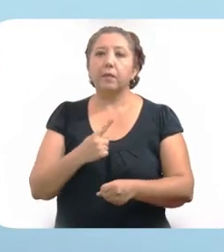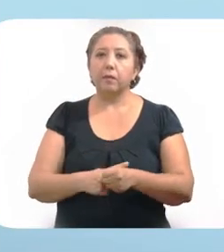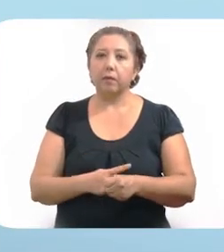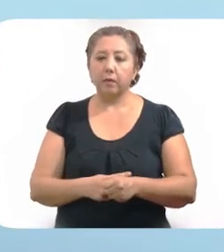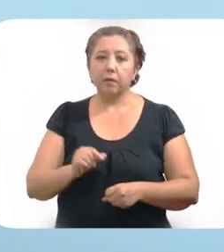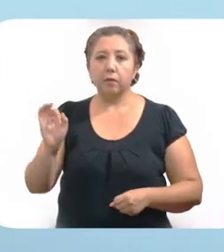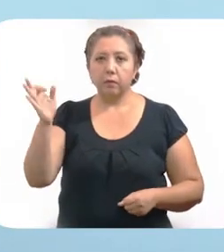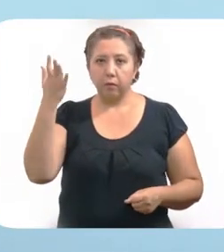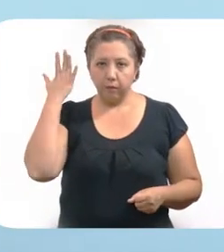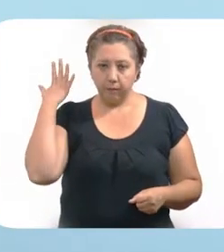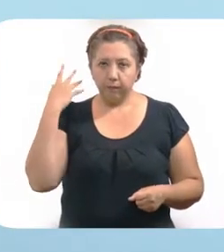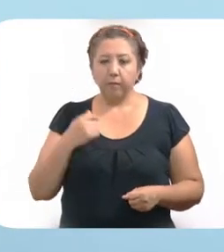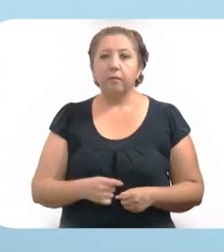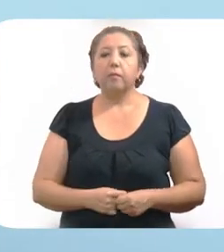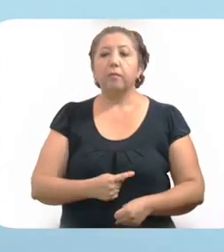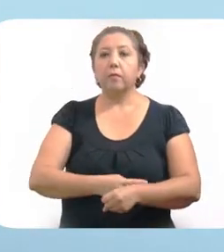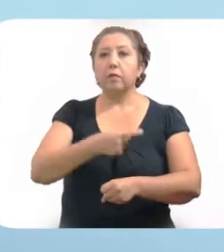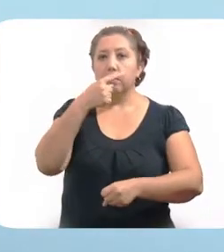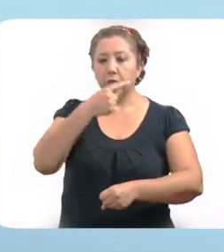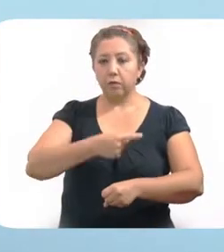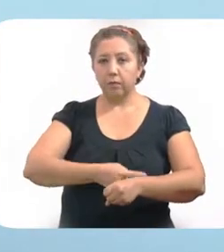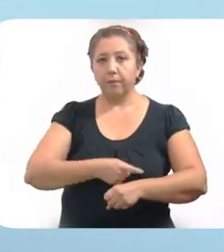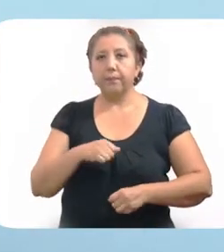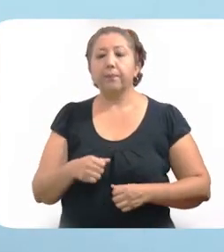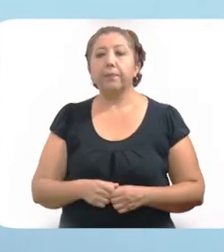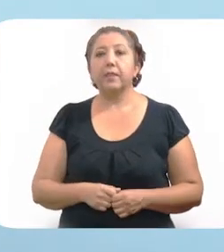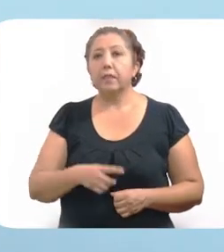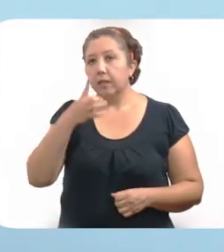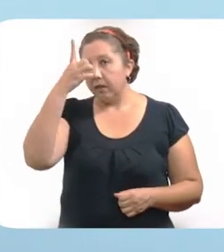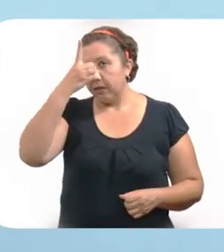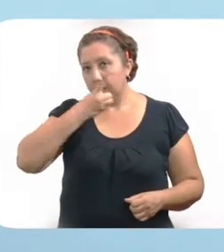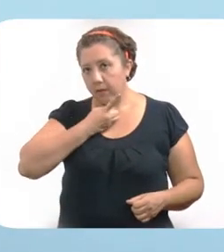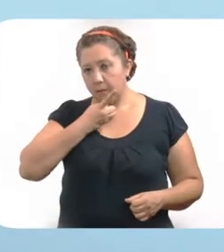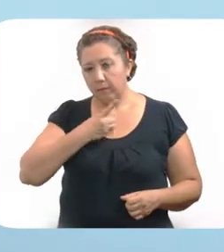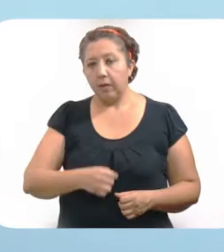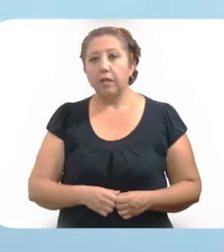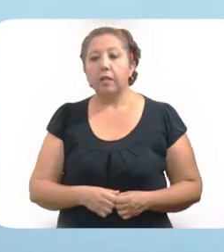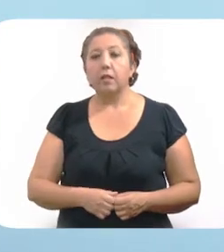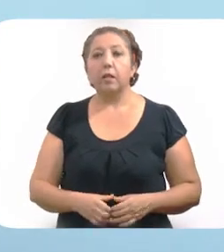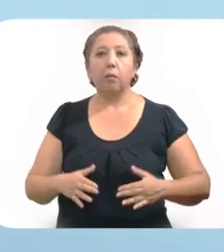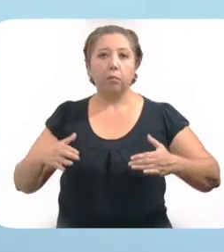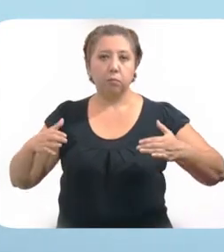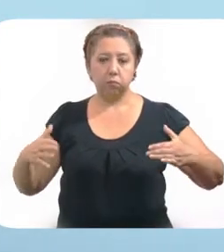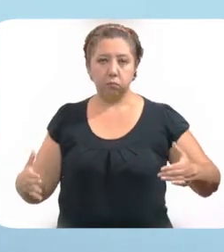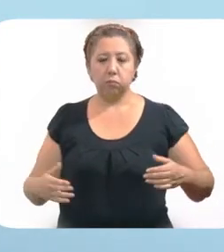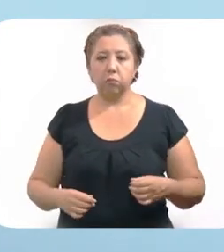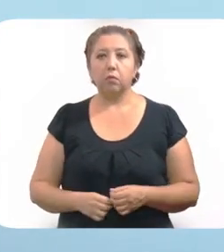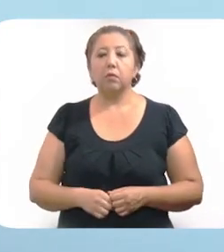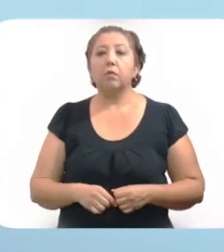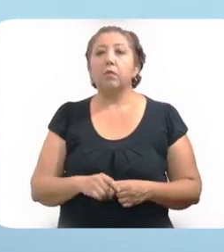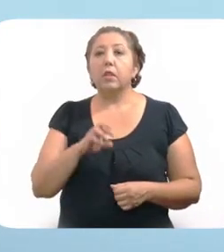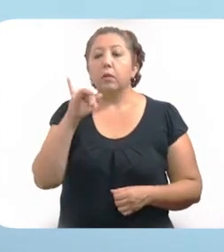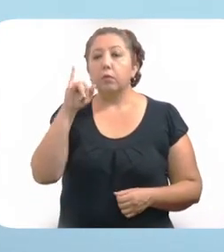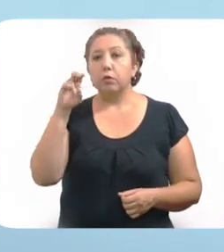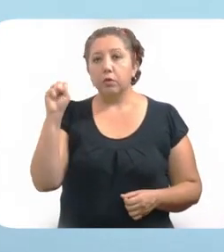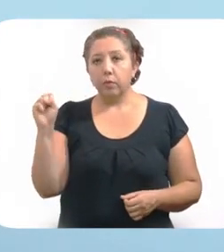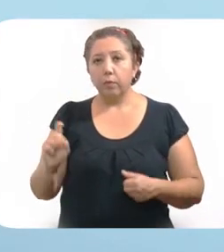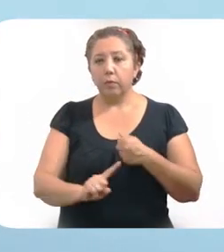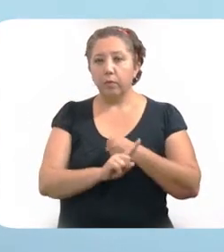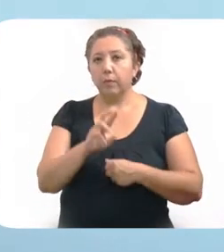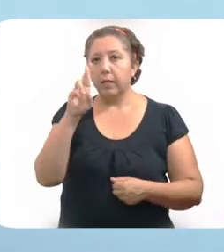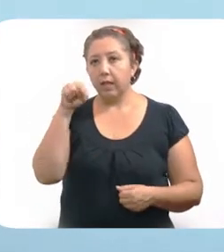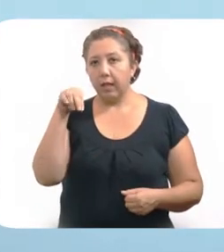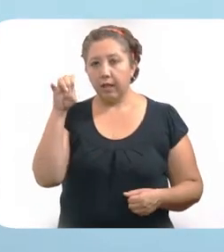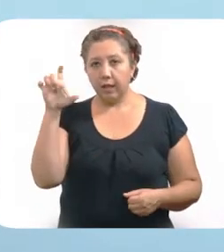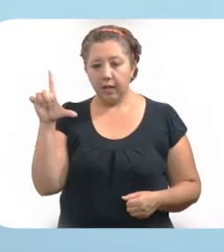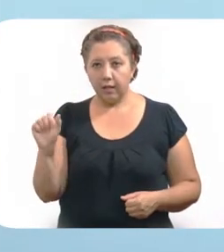principales enfermedades fueron hipertensión arterial sistémica, diabetes mellitus, obesidad, inmunosupresión, insuficiencia